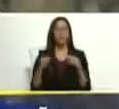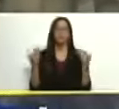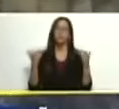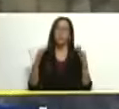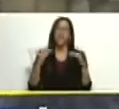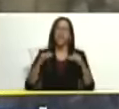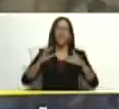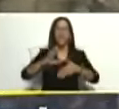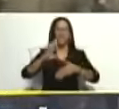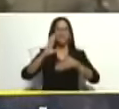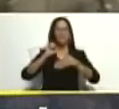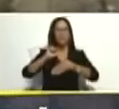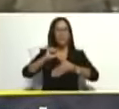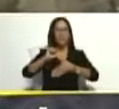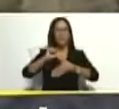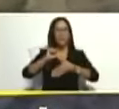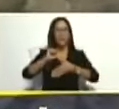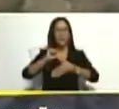Sudamérica. Y fuimos nosotros